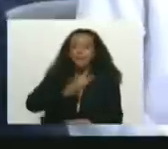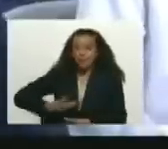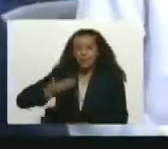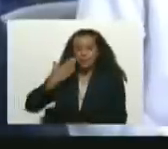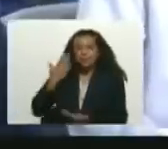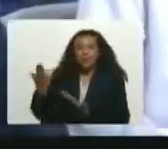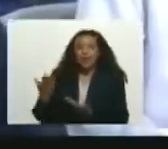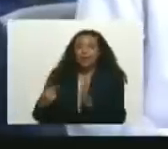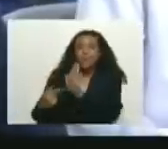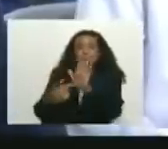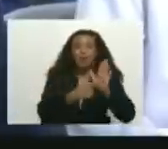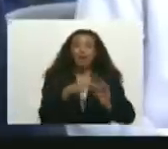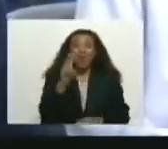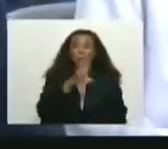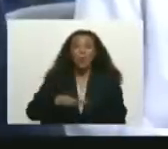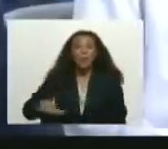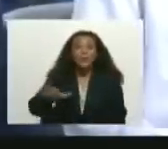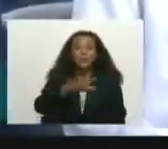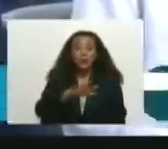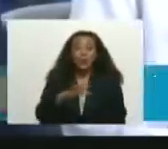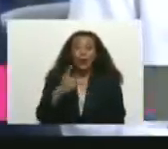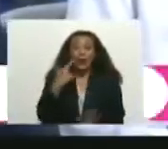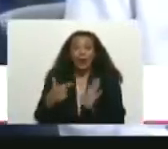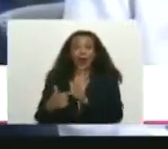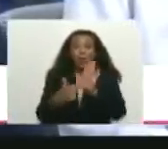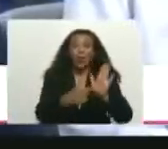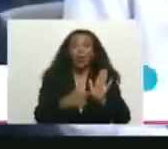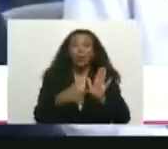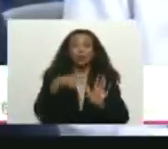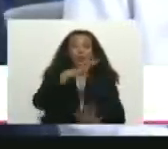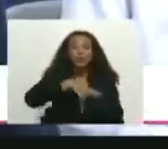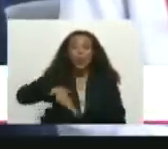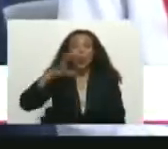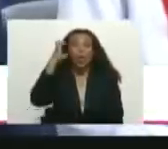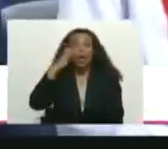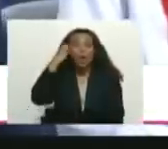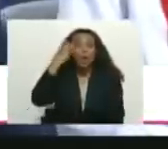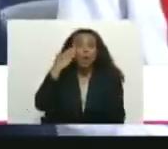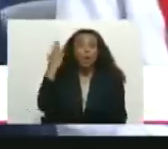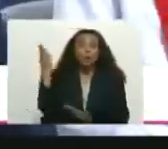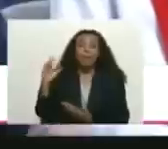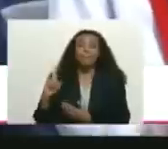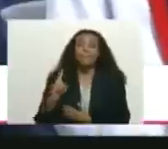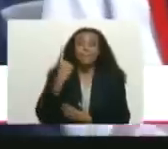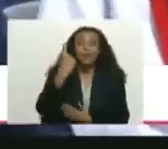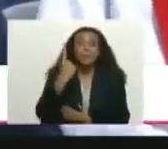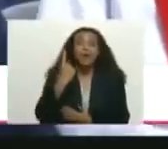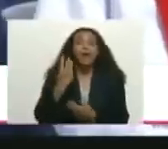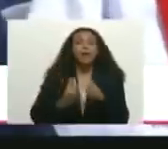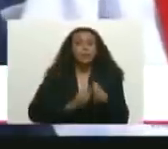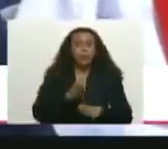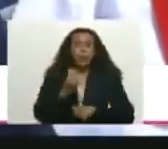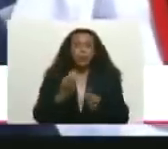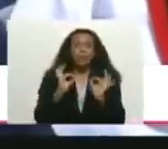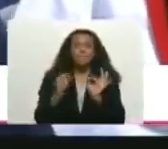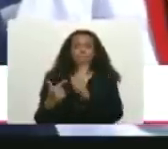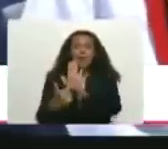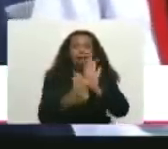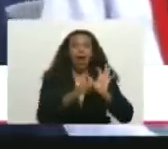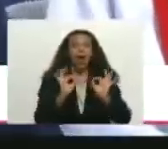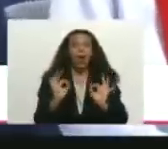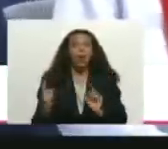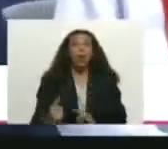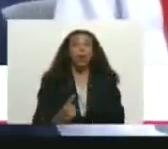de mostrarle al país los resultados. Una gira muy exitosa. Primero se hizo un espectáculo